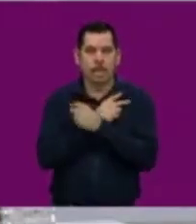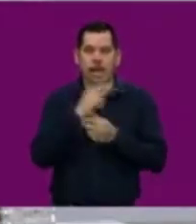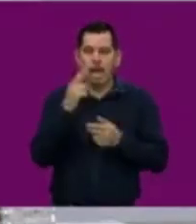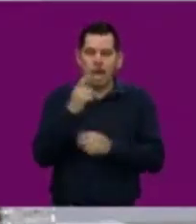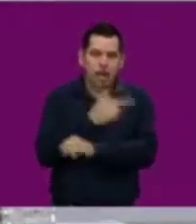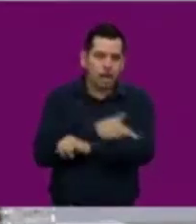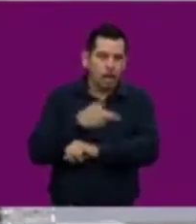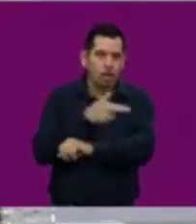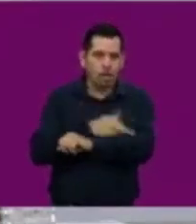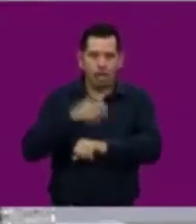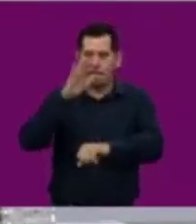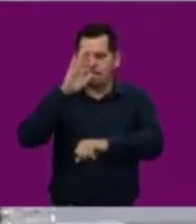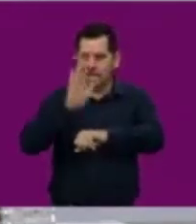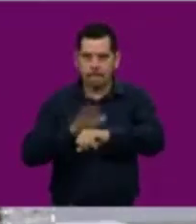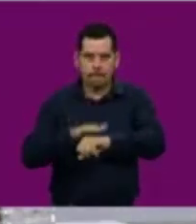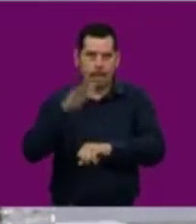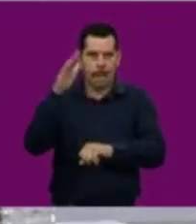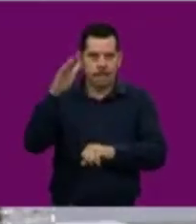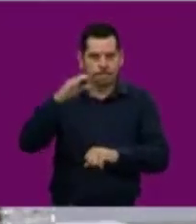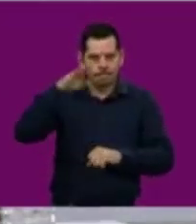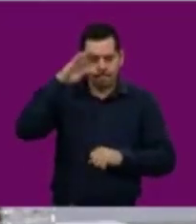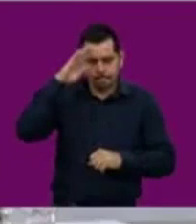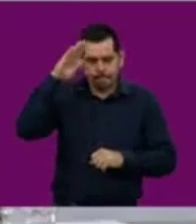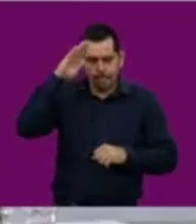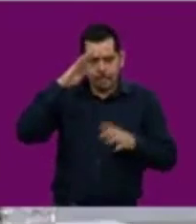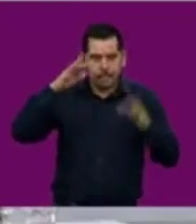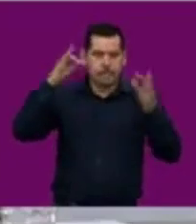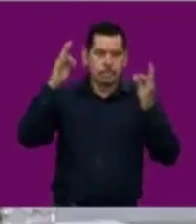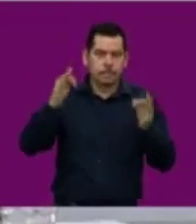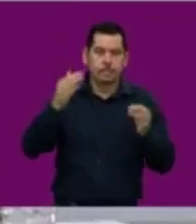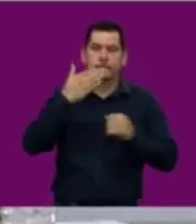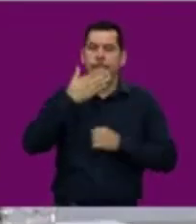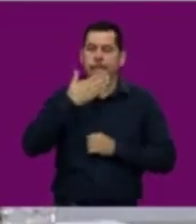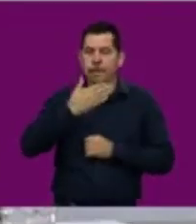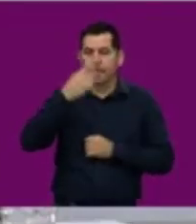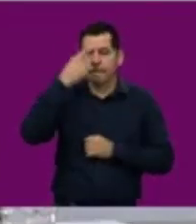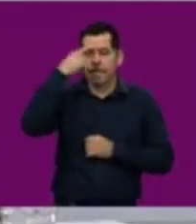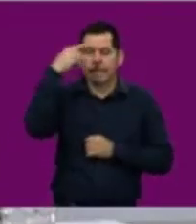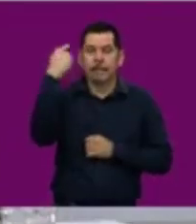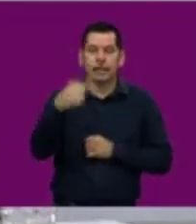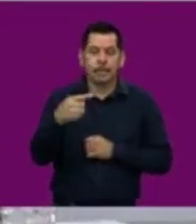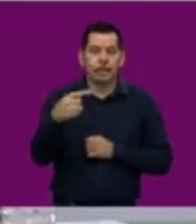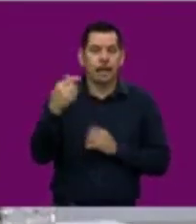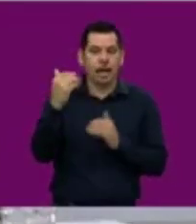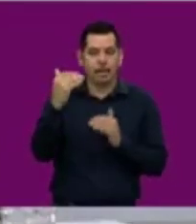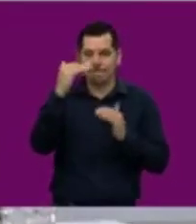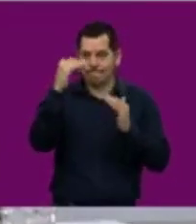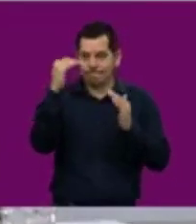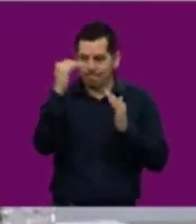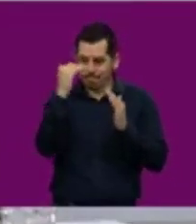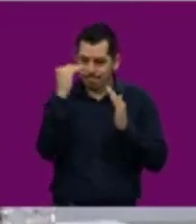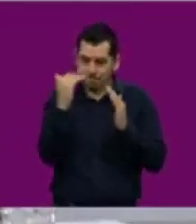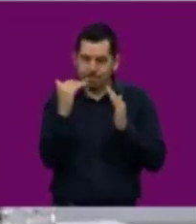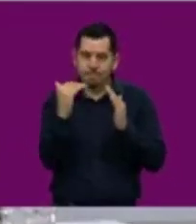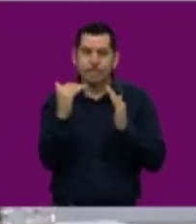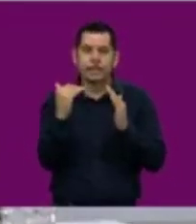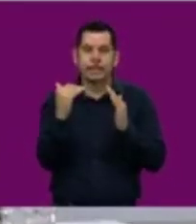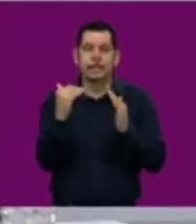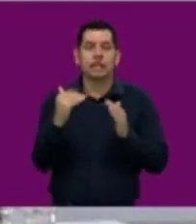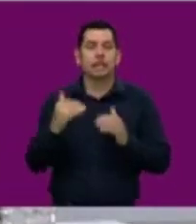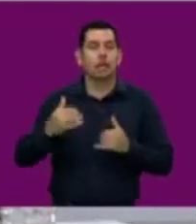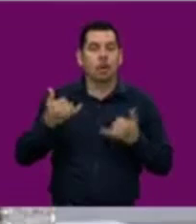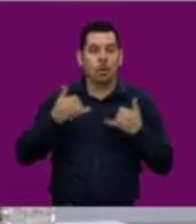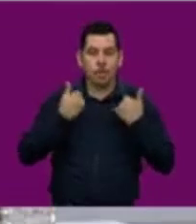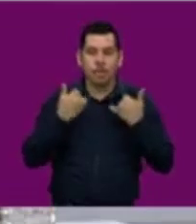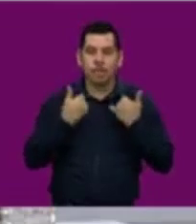muy muy bien pensada para que haya una etapa de emparejamiento